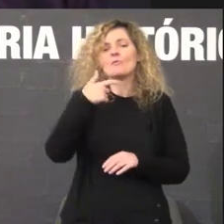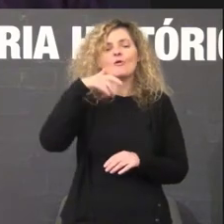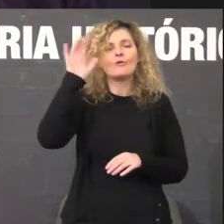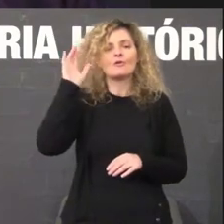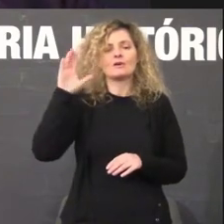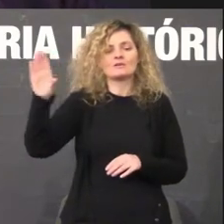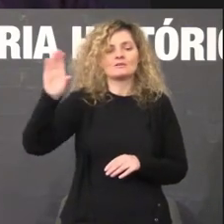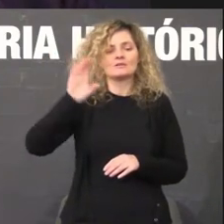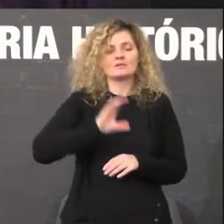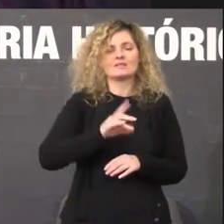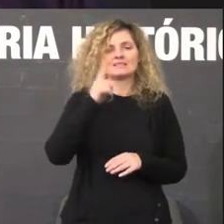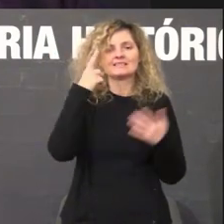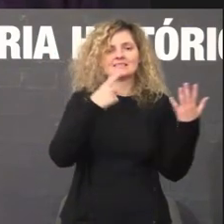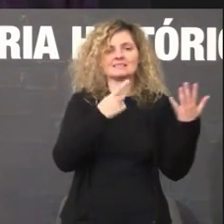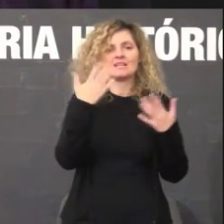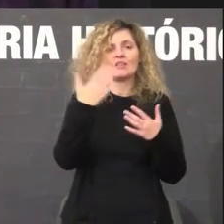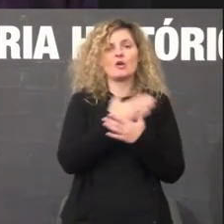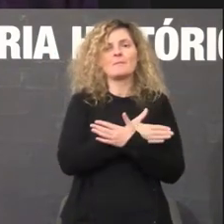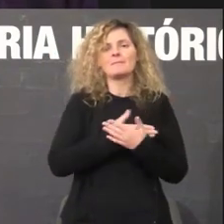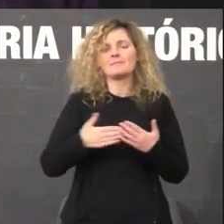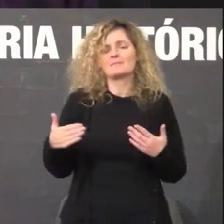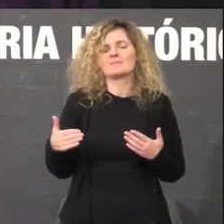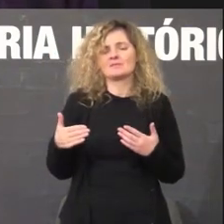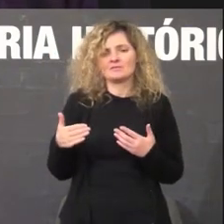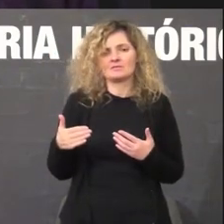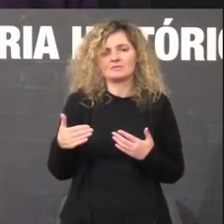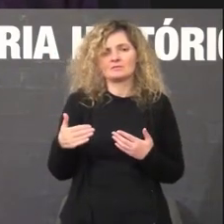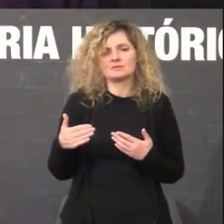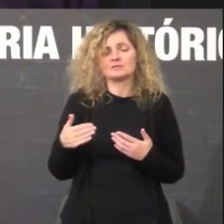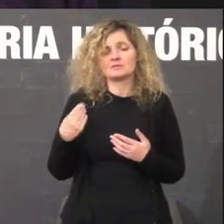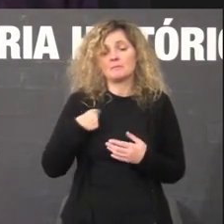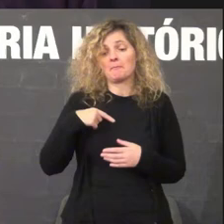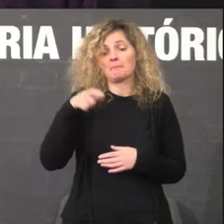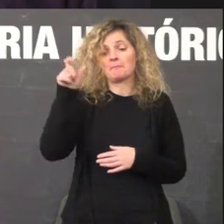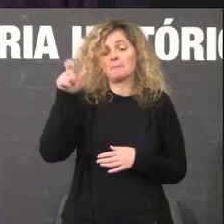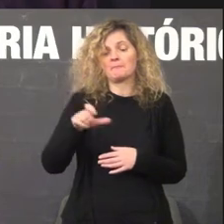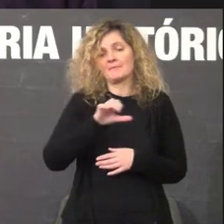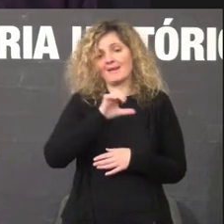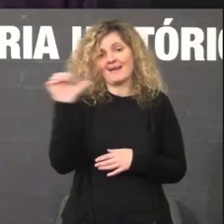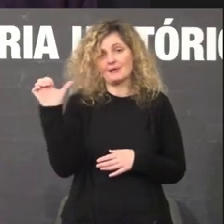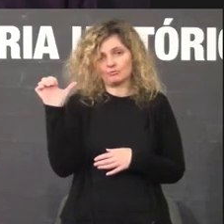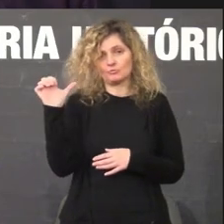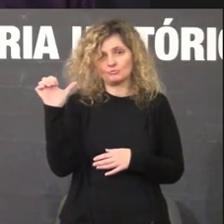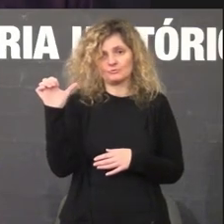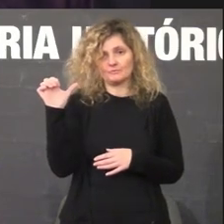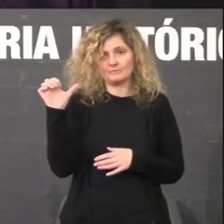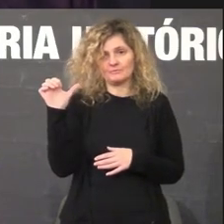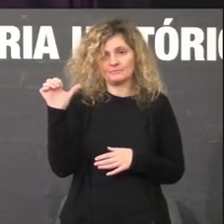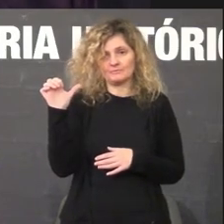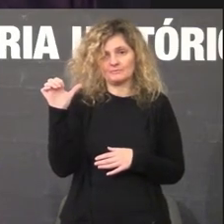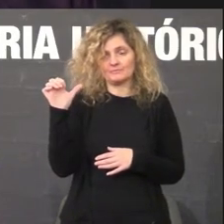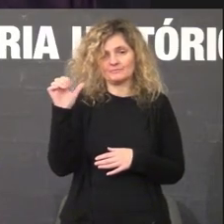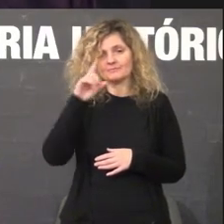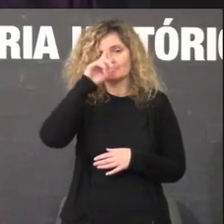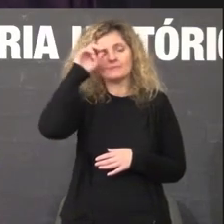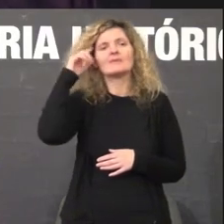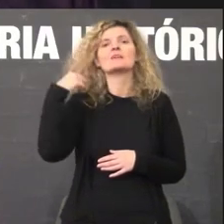recibe 65 millones de euros que